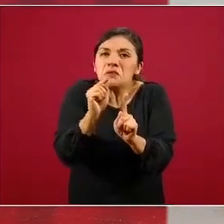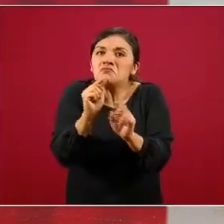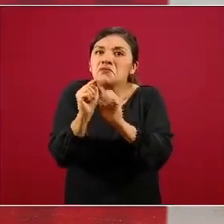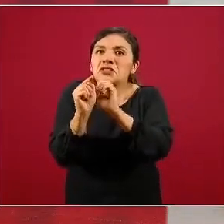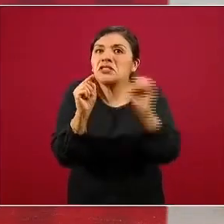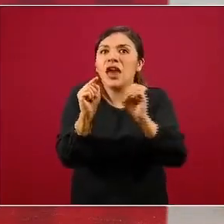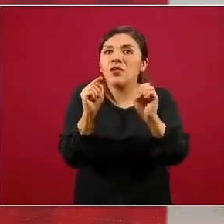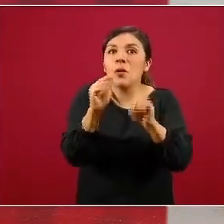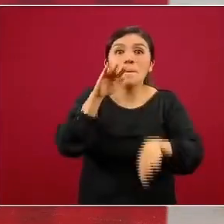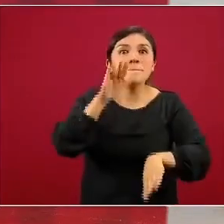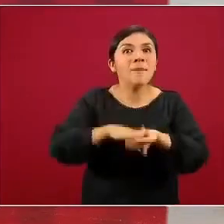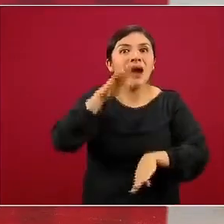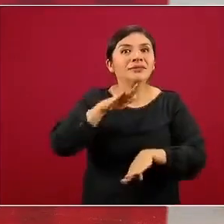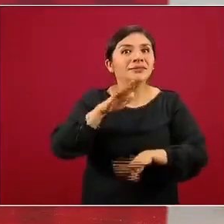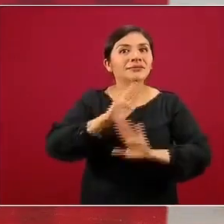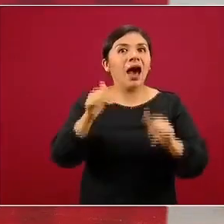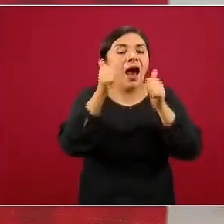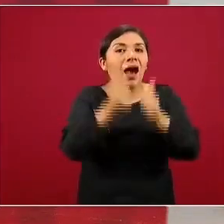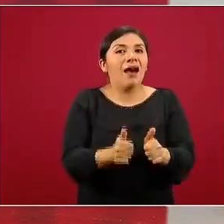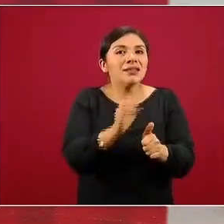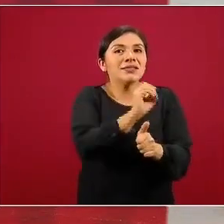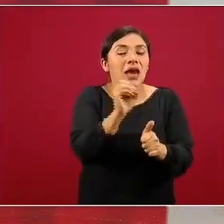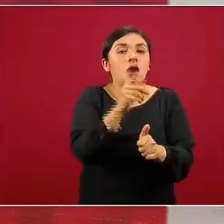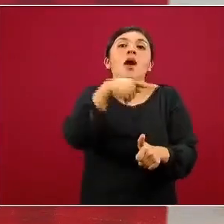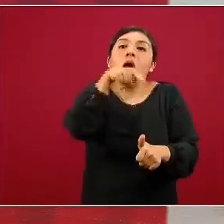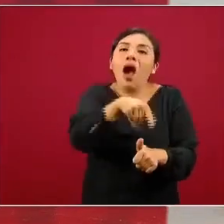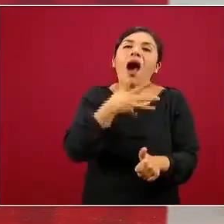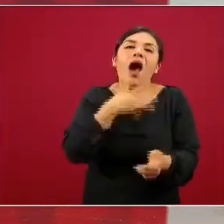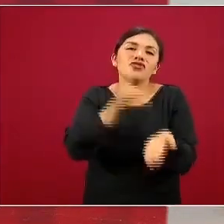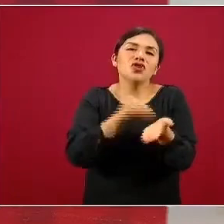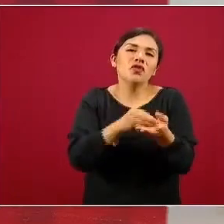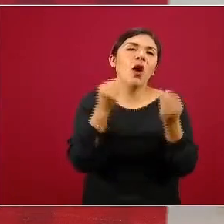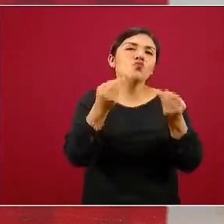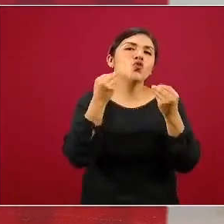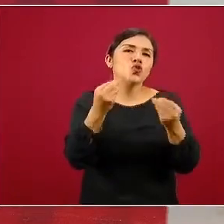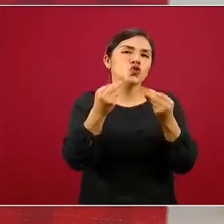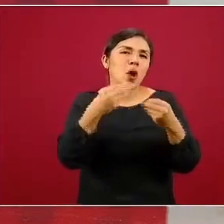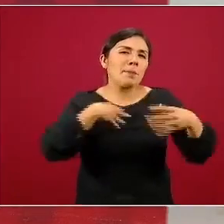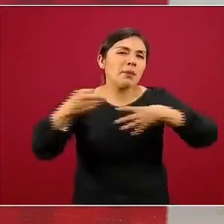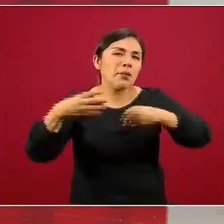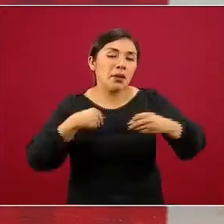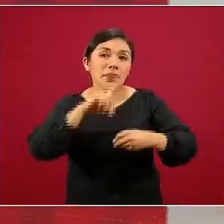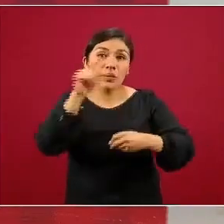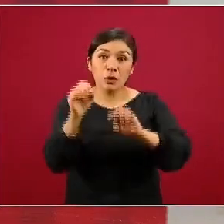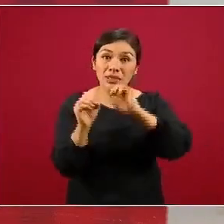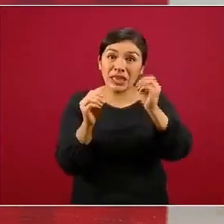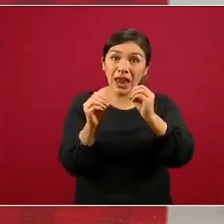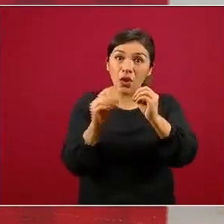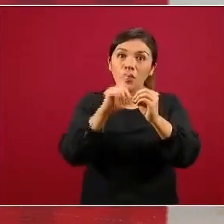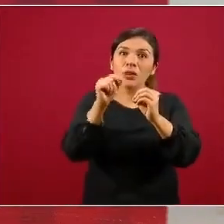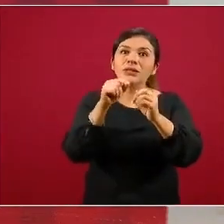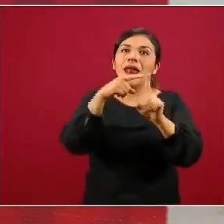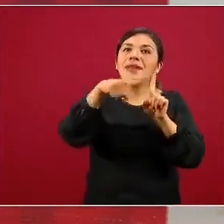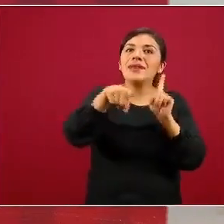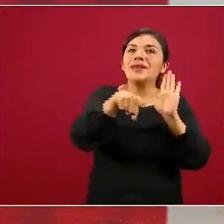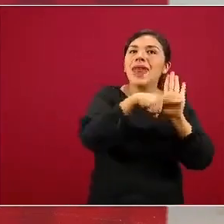número de casos. Pero ahí seguirá habiendo muchos casos. Y cuando es cero, luego empieza a ser en números negativos, empezará